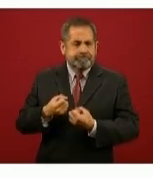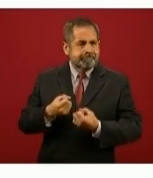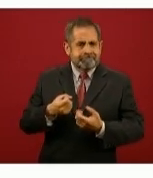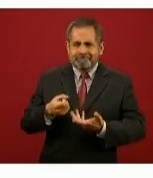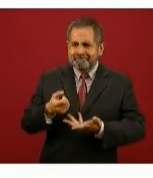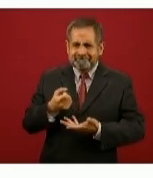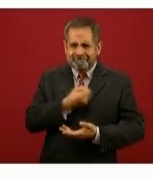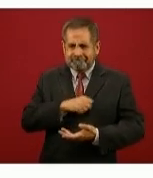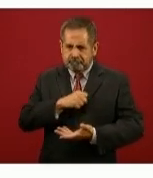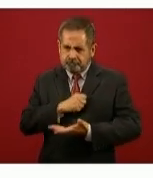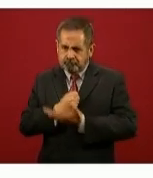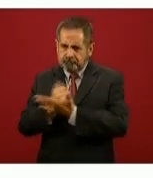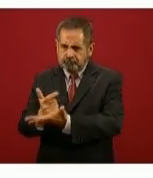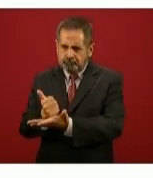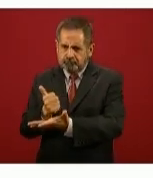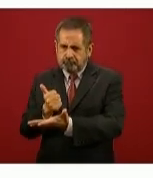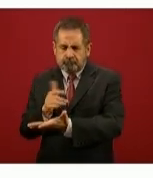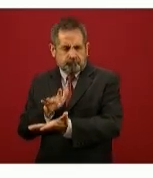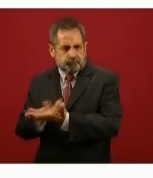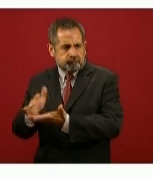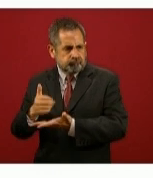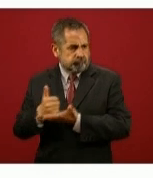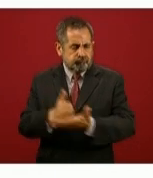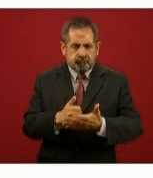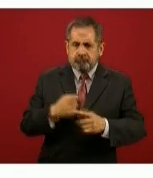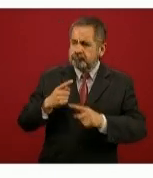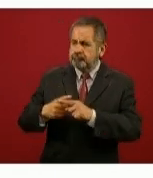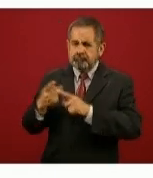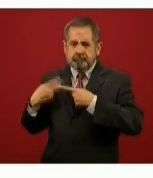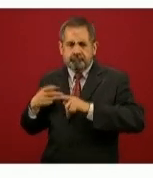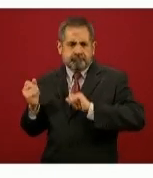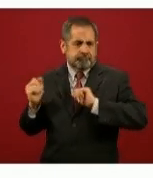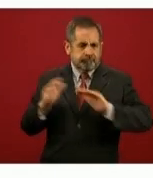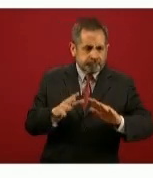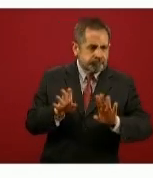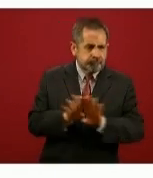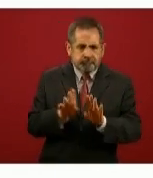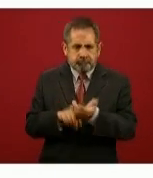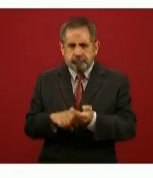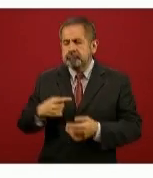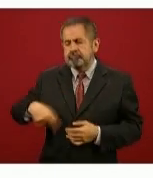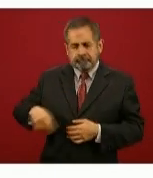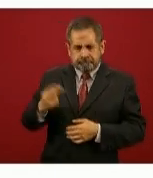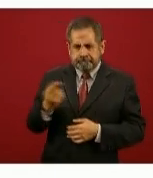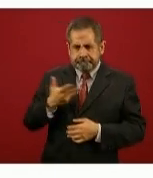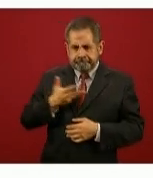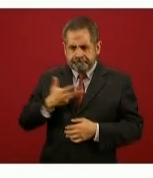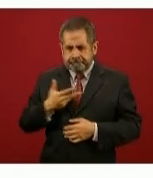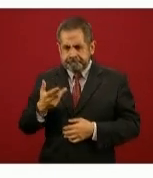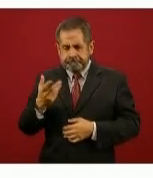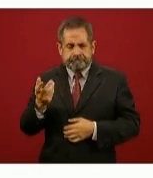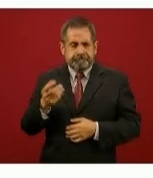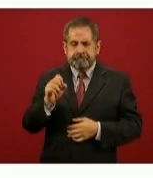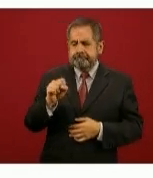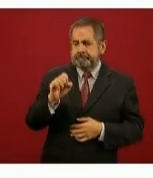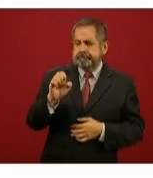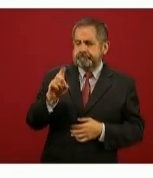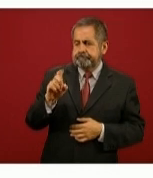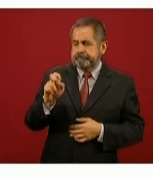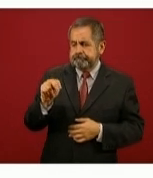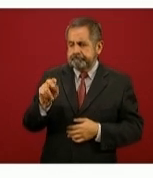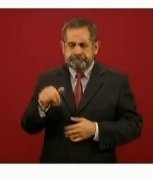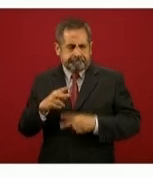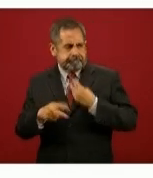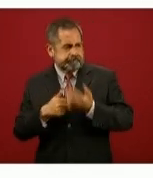en todo el territorio nacional, empleando los recursos humanos y materiales que tenemos disponibles en la Secretaría de la Defensa